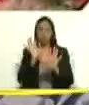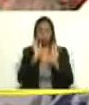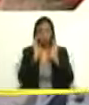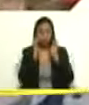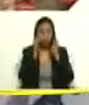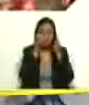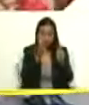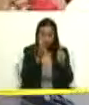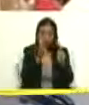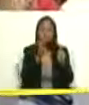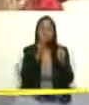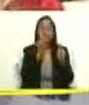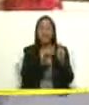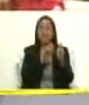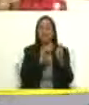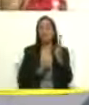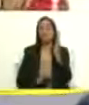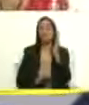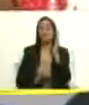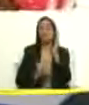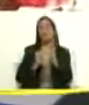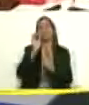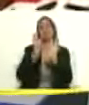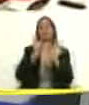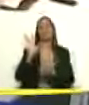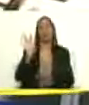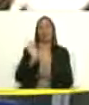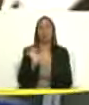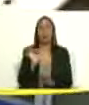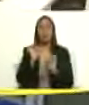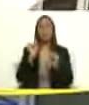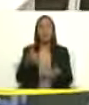reportados por el pueblo vamos a escuchar palabras del presidente Nicolás